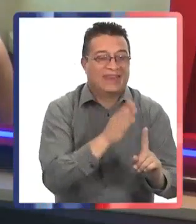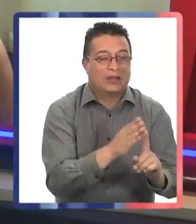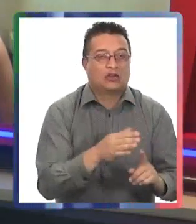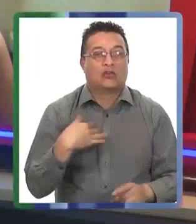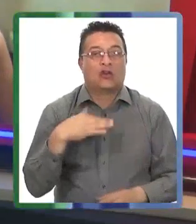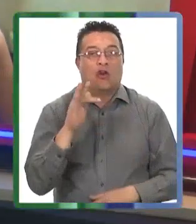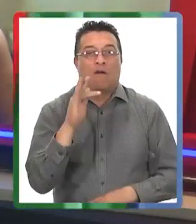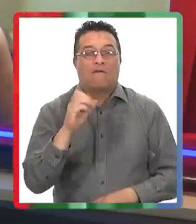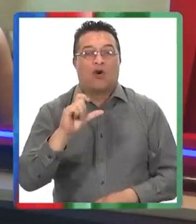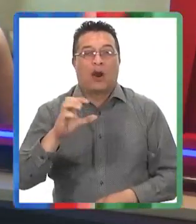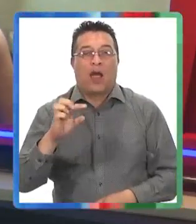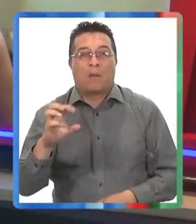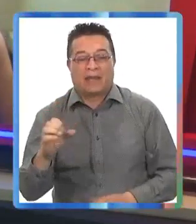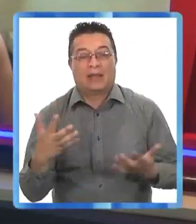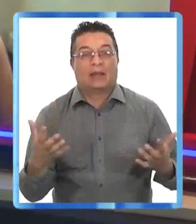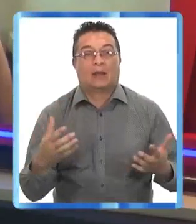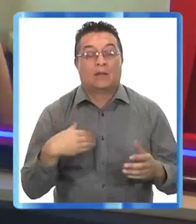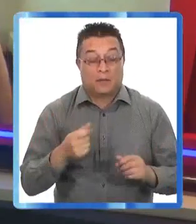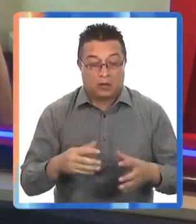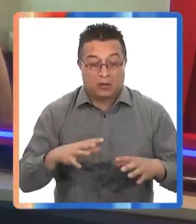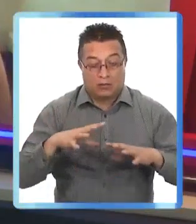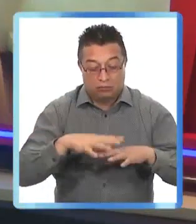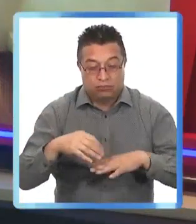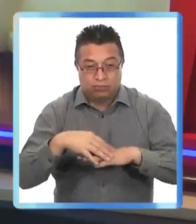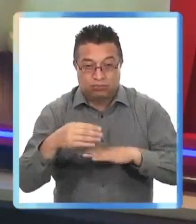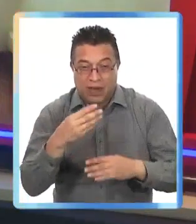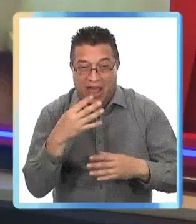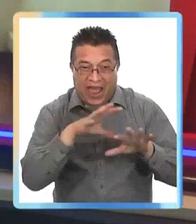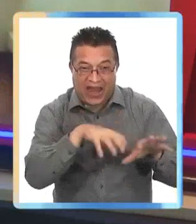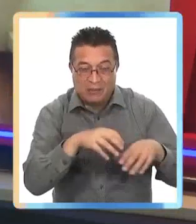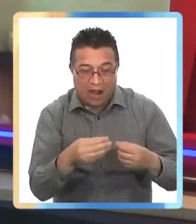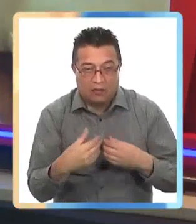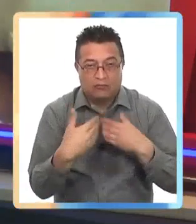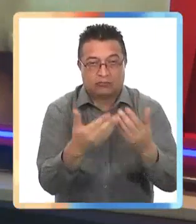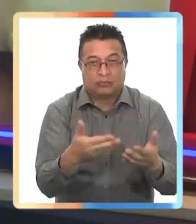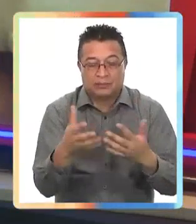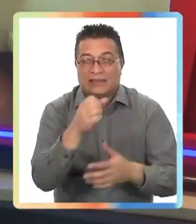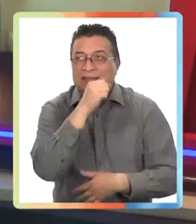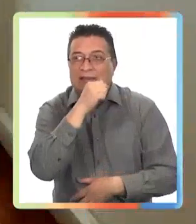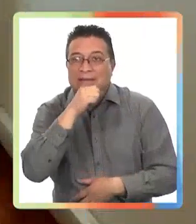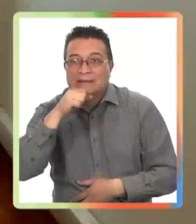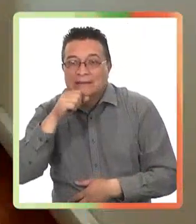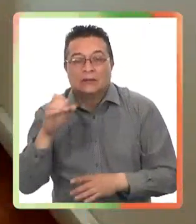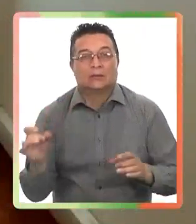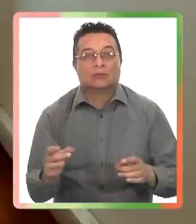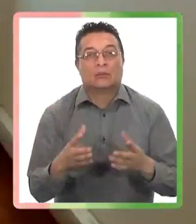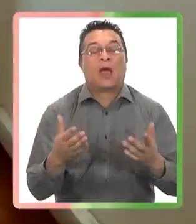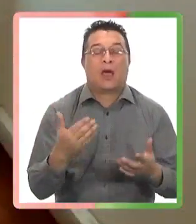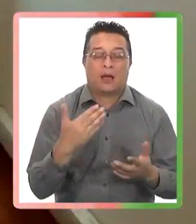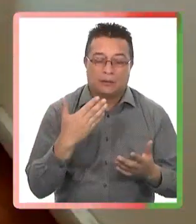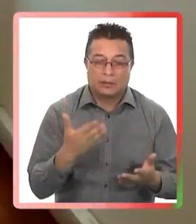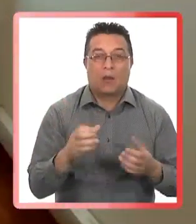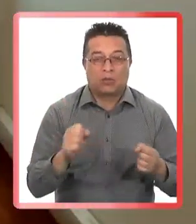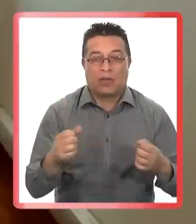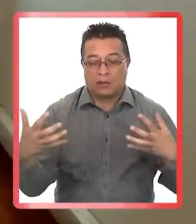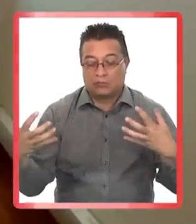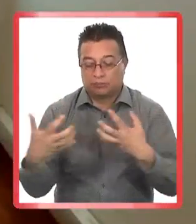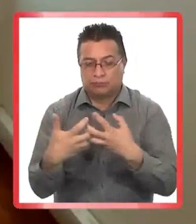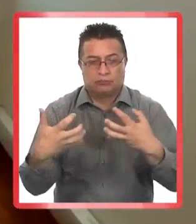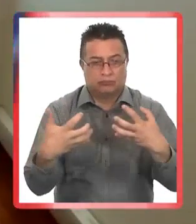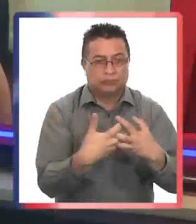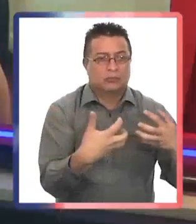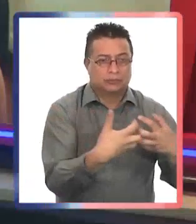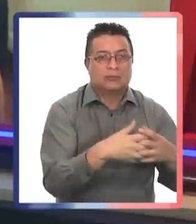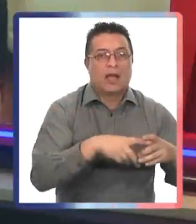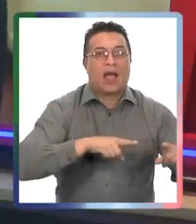con forraje, con recursos para los animales en los periodos de sequía. Pero la idea es poder combinar ese conjunto de acciones